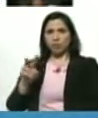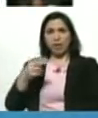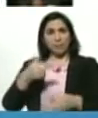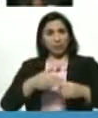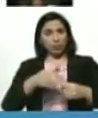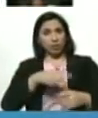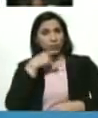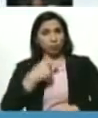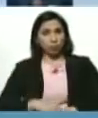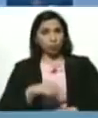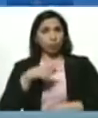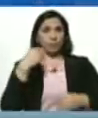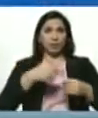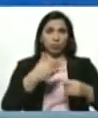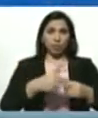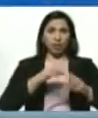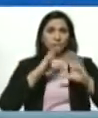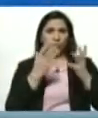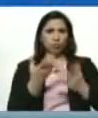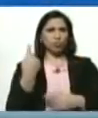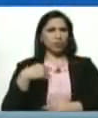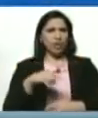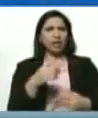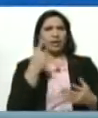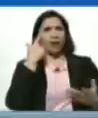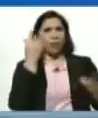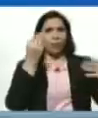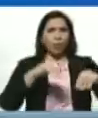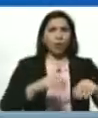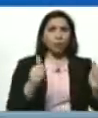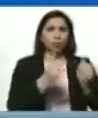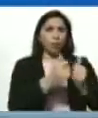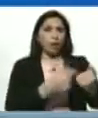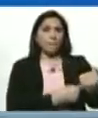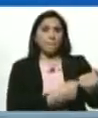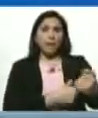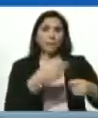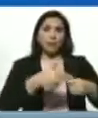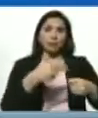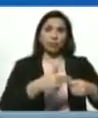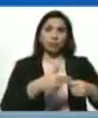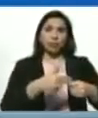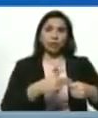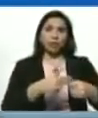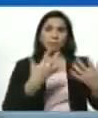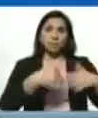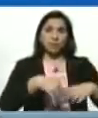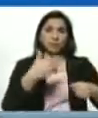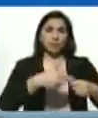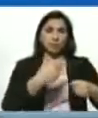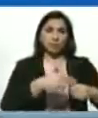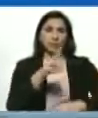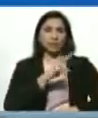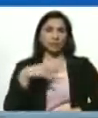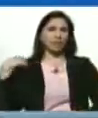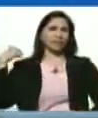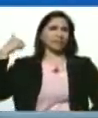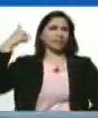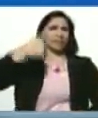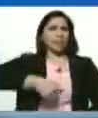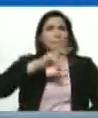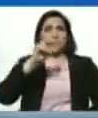rusa y las petroleras del mundo tienen alianza con su hermana petrolera pedevesa desde hace 20